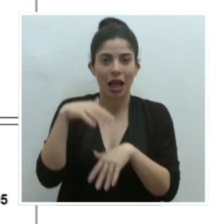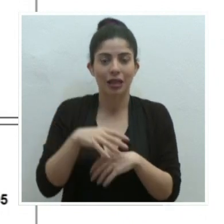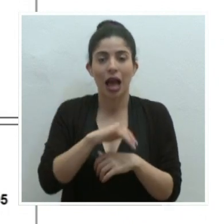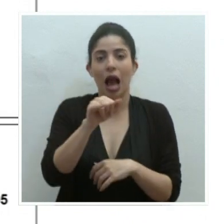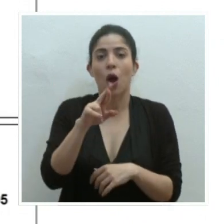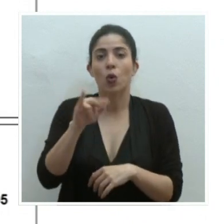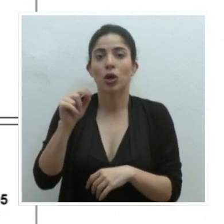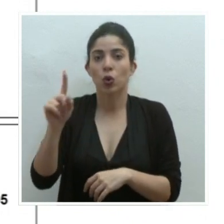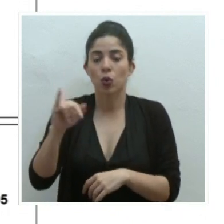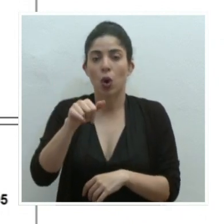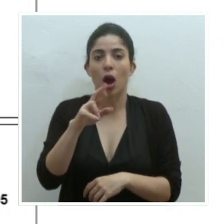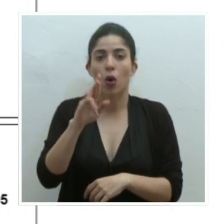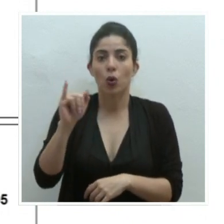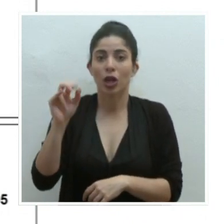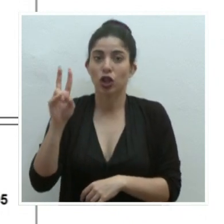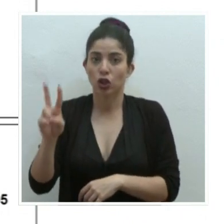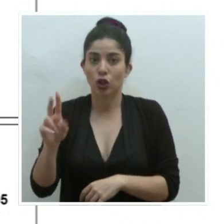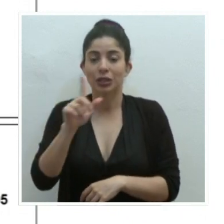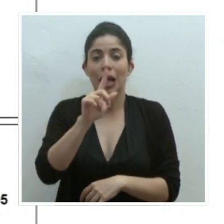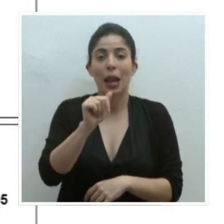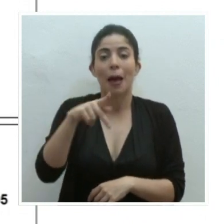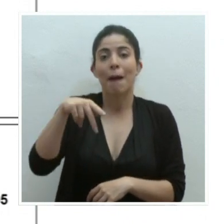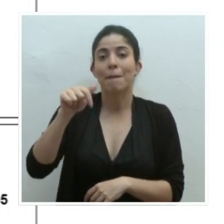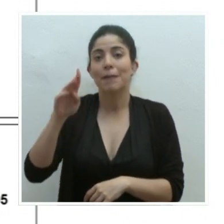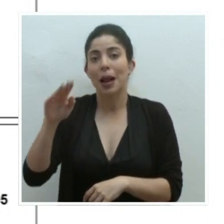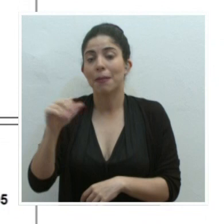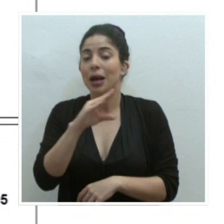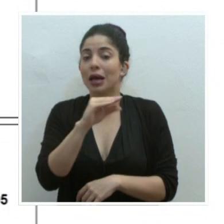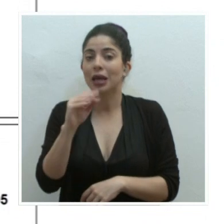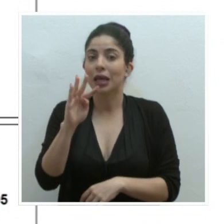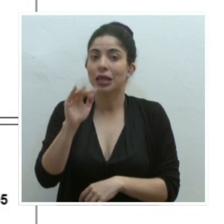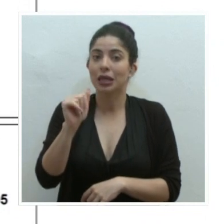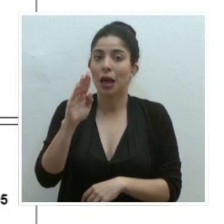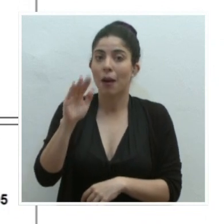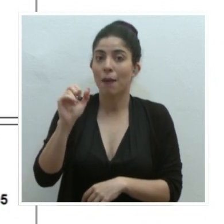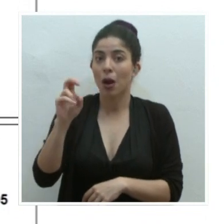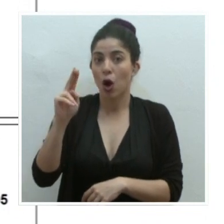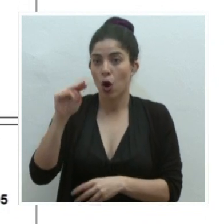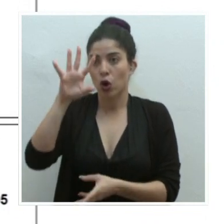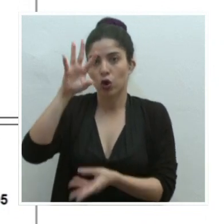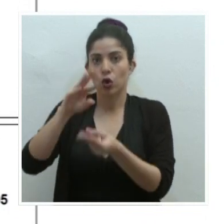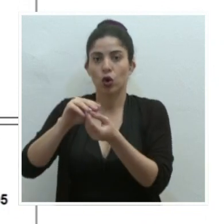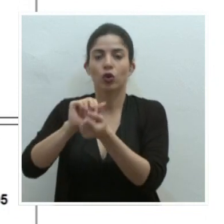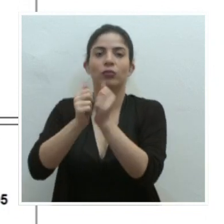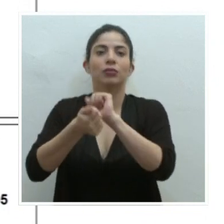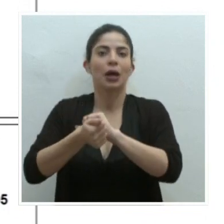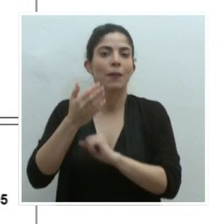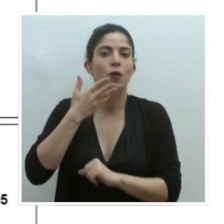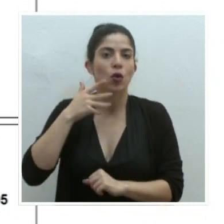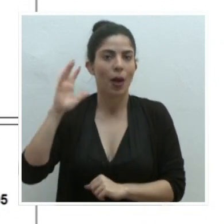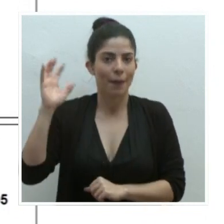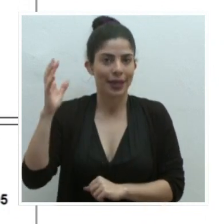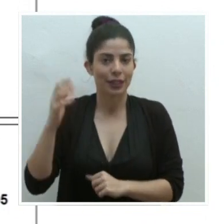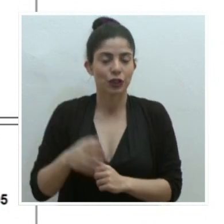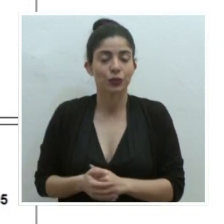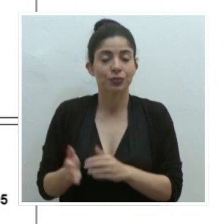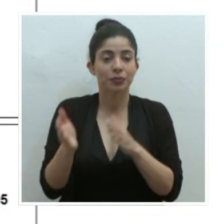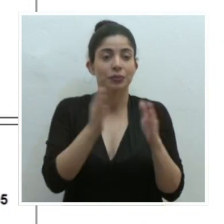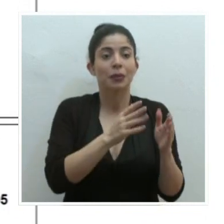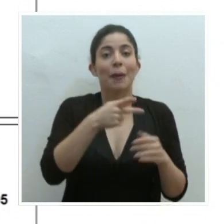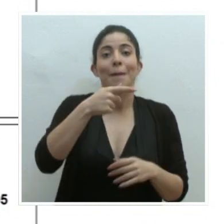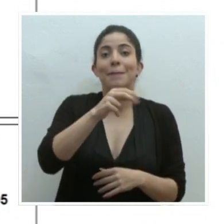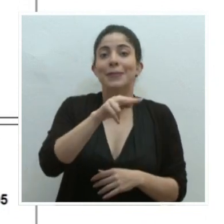1, Jaurí 2, La Palma y Tabacón, también pasamos a la condición de alerta amarilla. En el distrito de